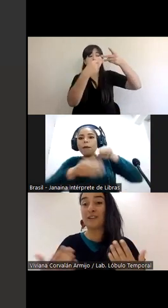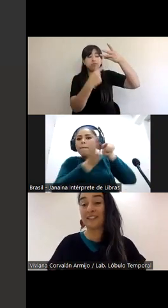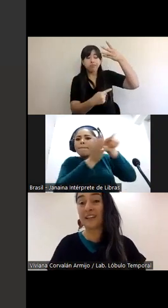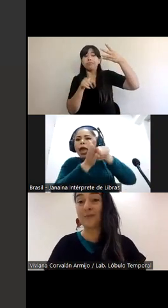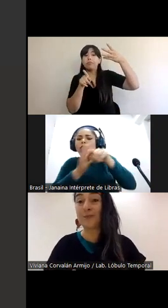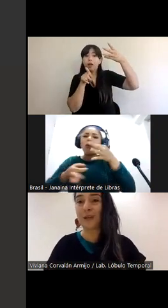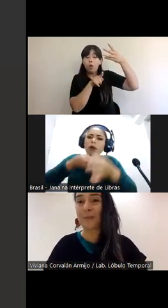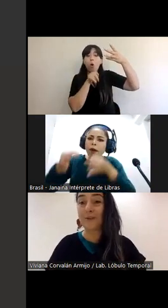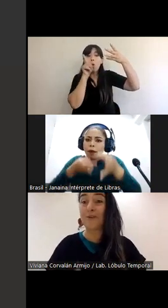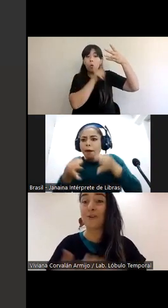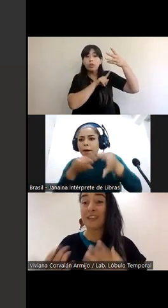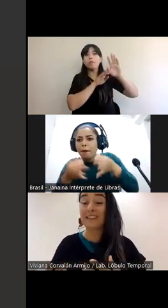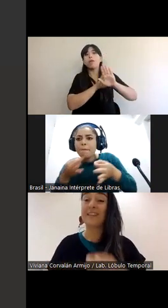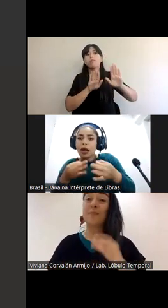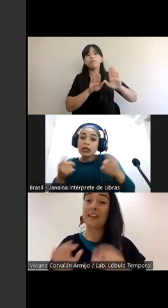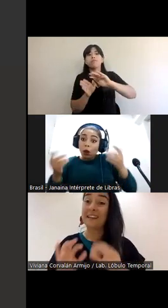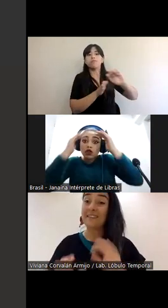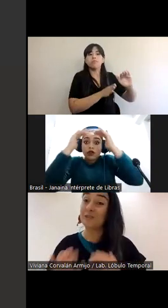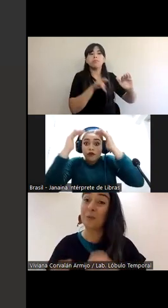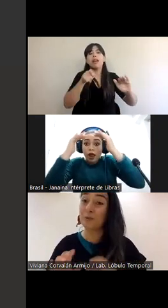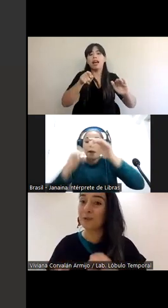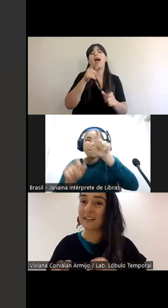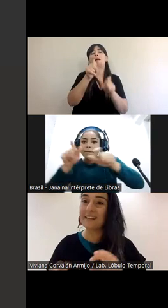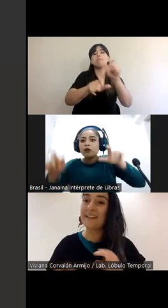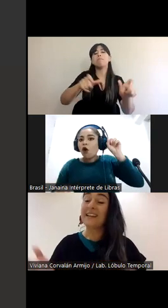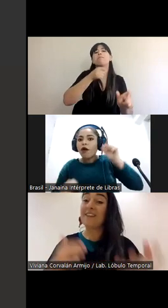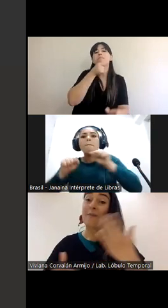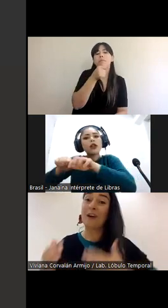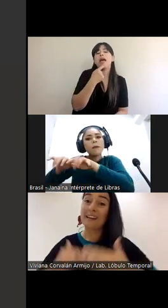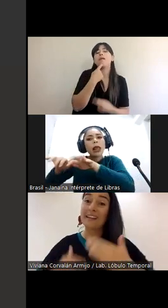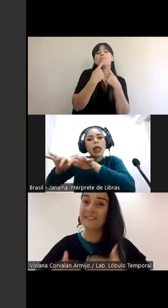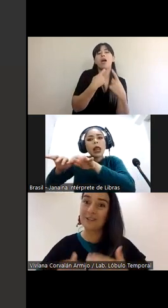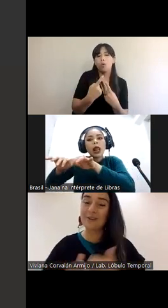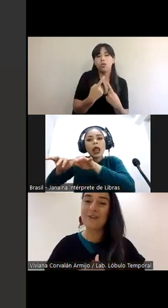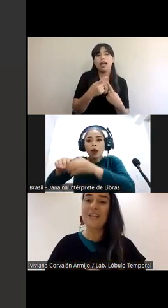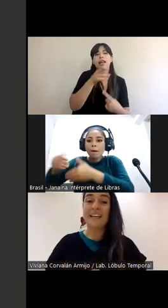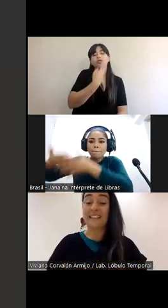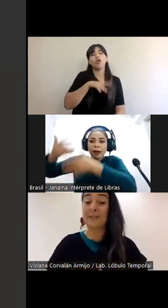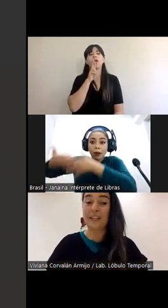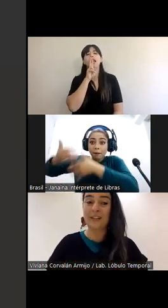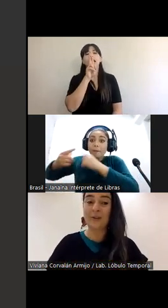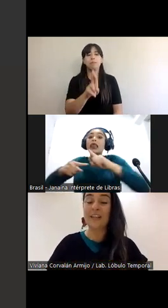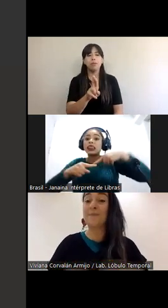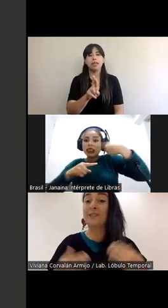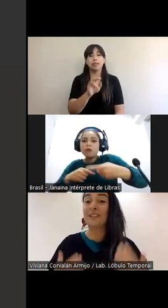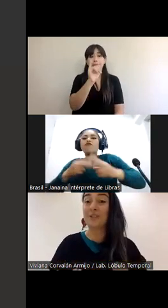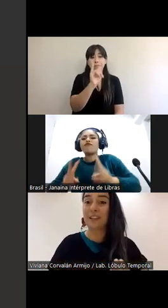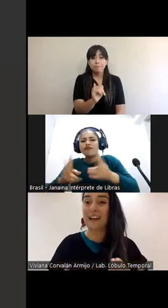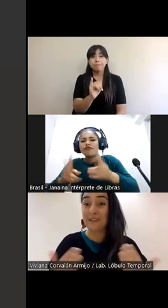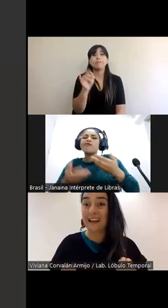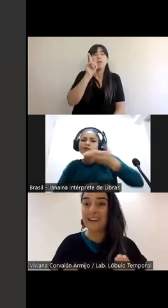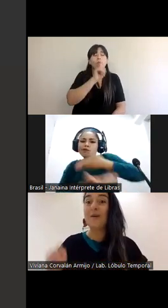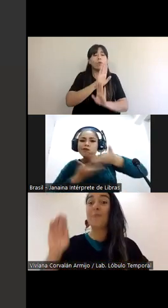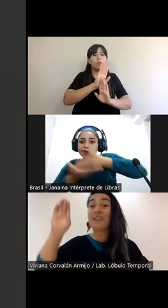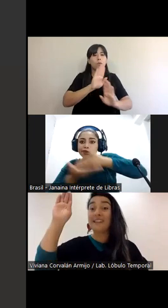les vamos a solicitar con mucho respeto a los oyentes que puedan escribir sus preguntas, y las vamos a ir recibiendo y recepcionando, y a las personas sordas